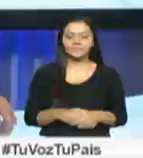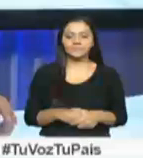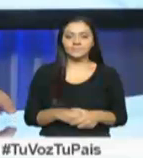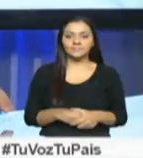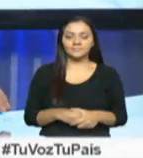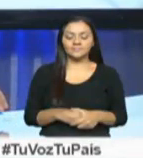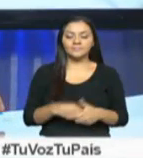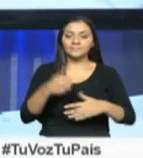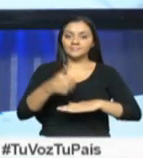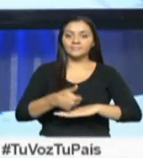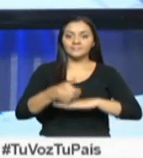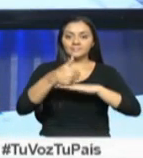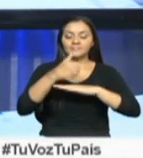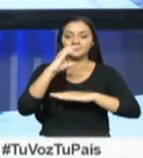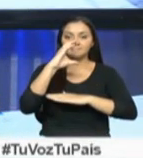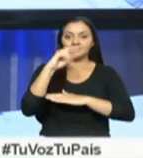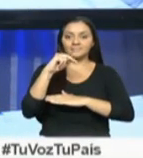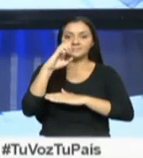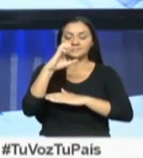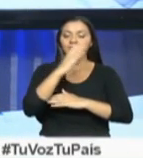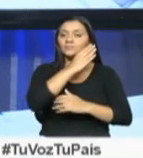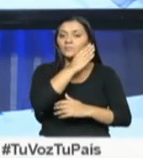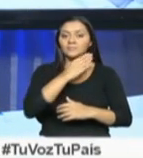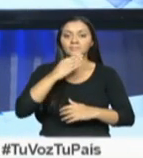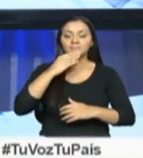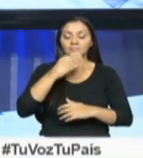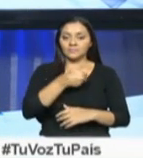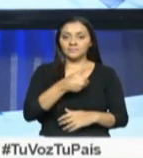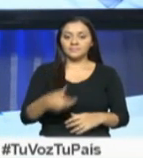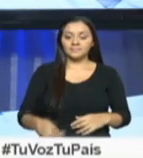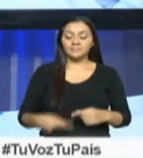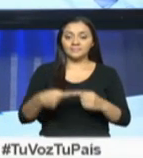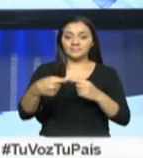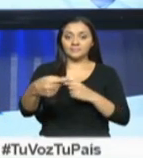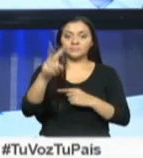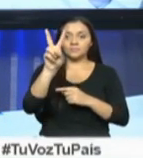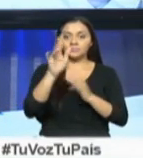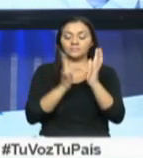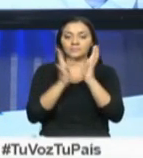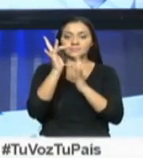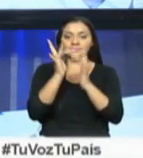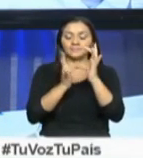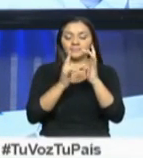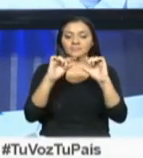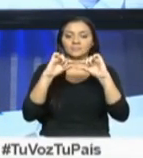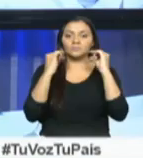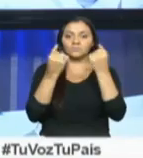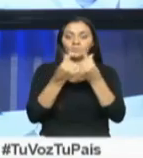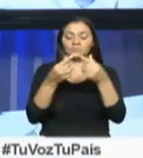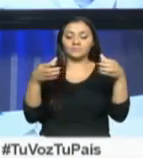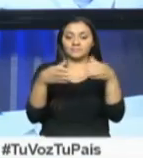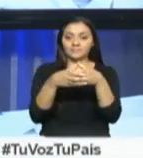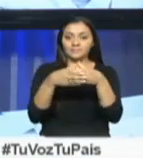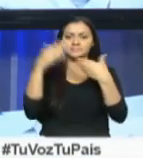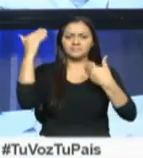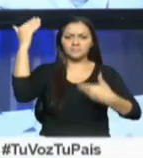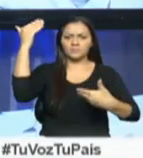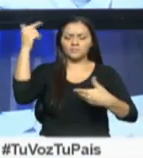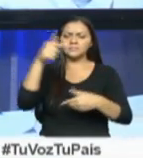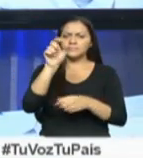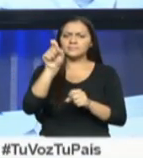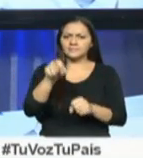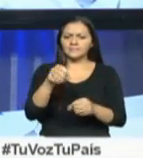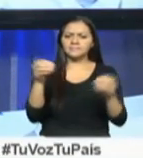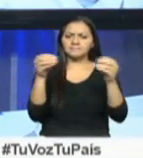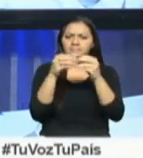El titular del Consejo Nacional Electoral pide que en los comicios del 2 de abril los partidos y movimientos políticos ejerzan